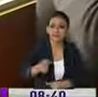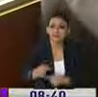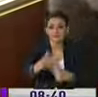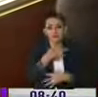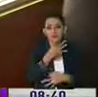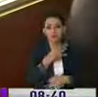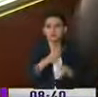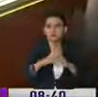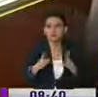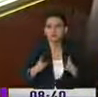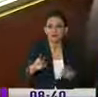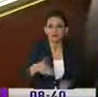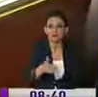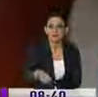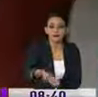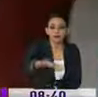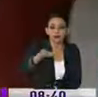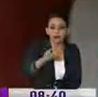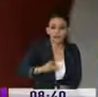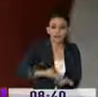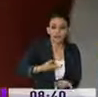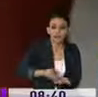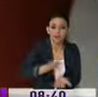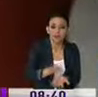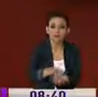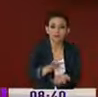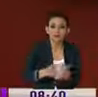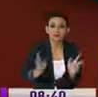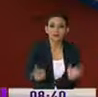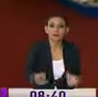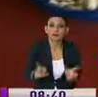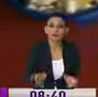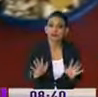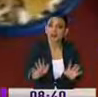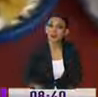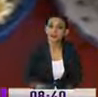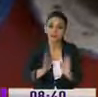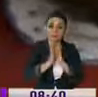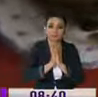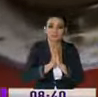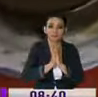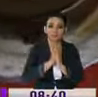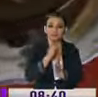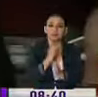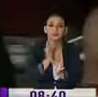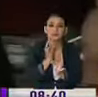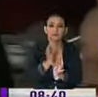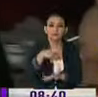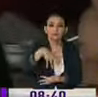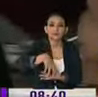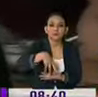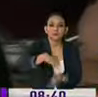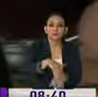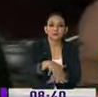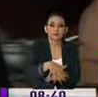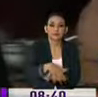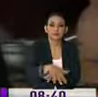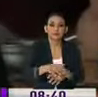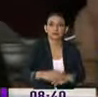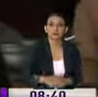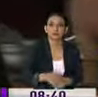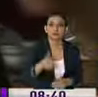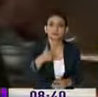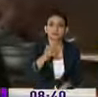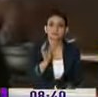gustos. Encebollado con camarón, cangrejo, conchas asadas son los más pedidos. El sabor es de la provincia de Los Ríos. Si mi